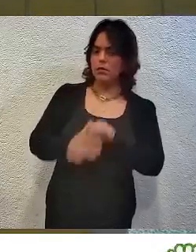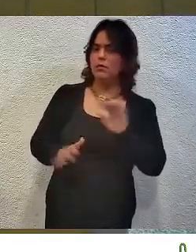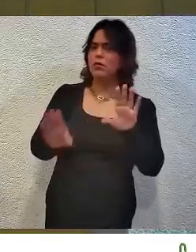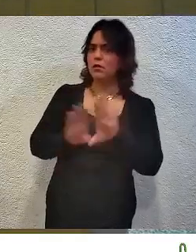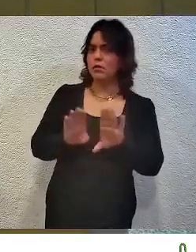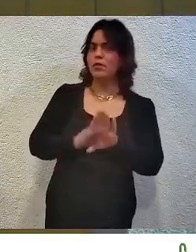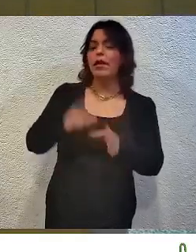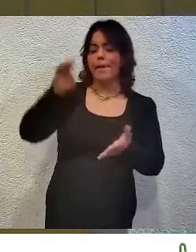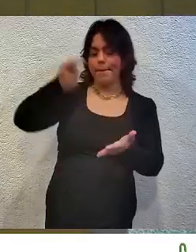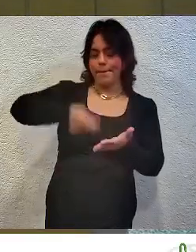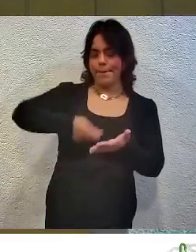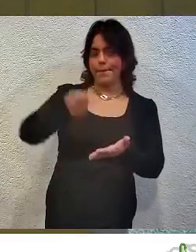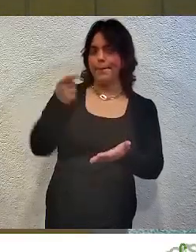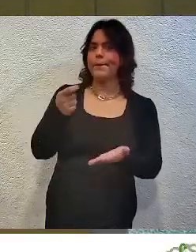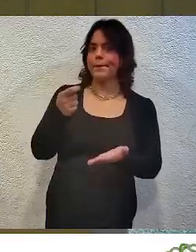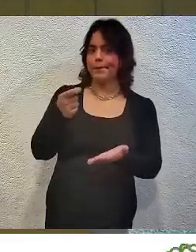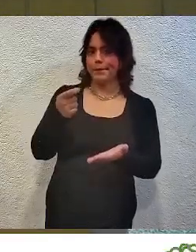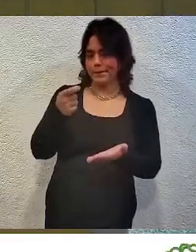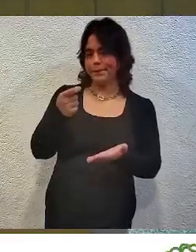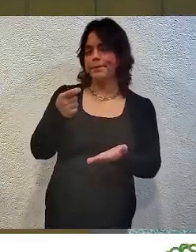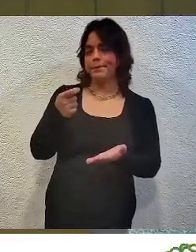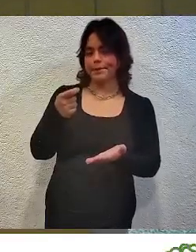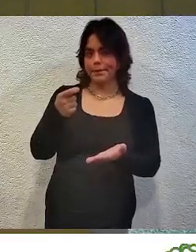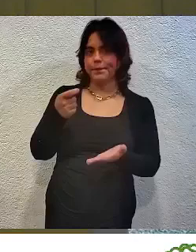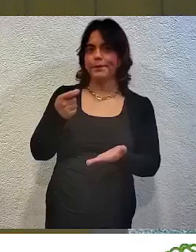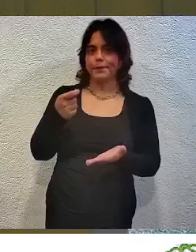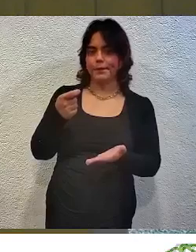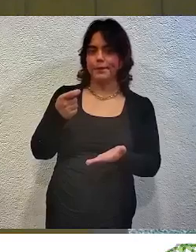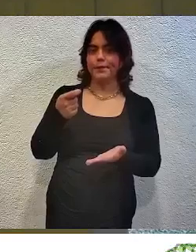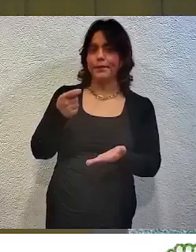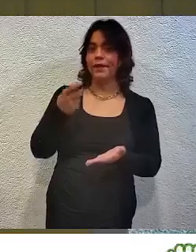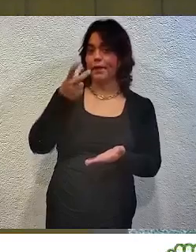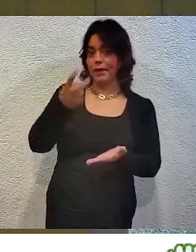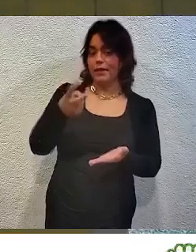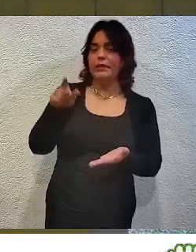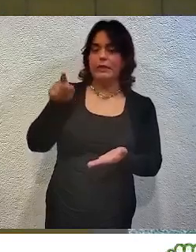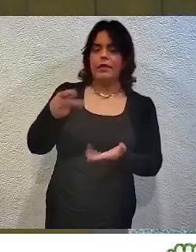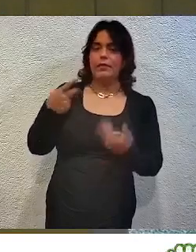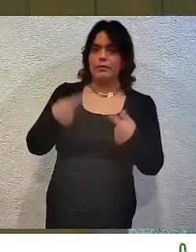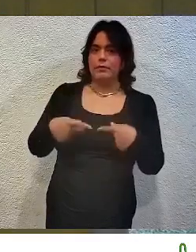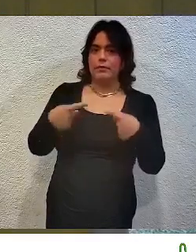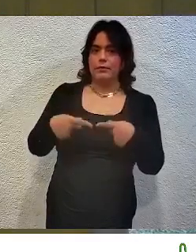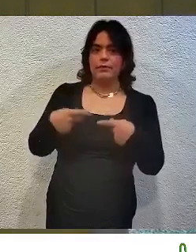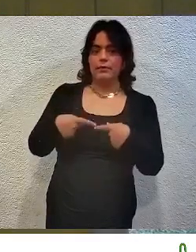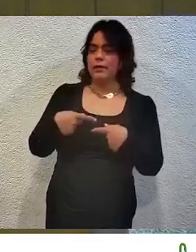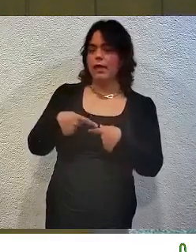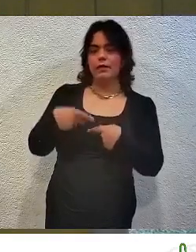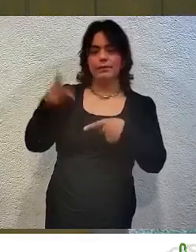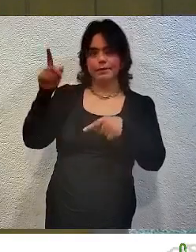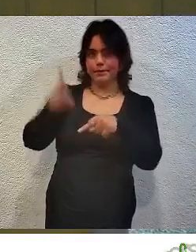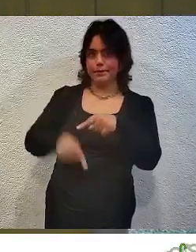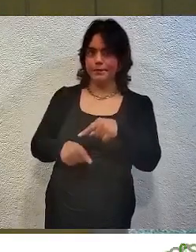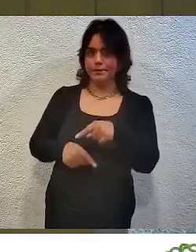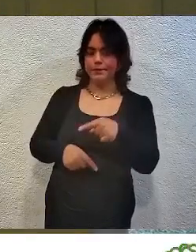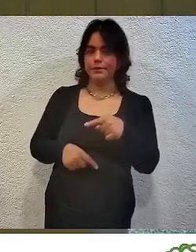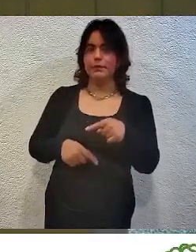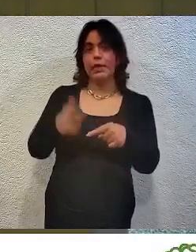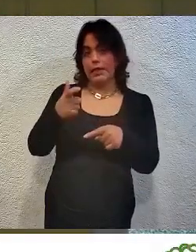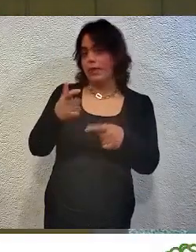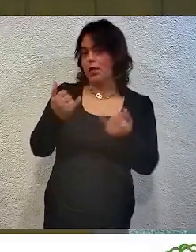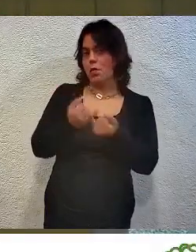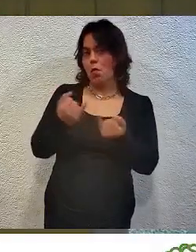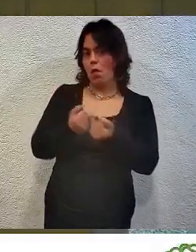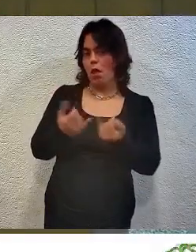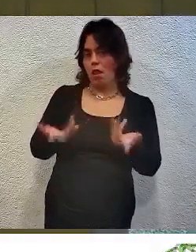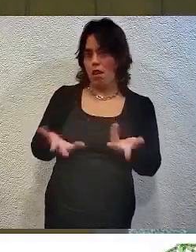sanción, que incluso hay una inhabilitación para una persona y una sanción económica para otras, y por la otra parte